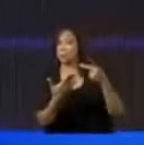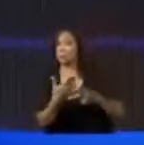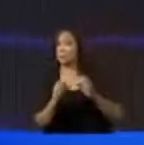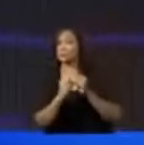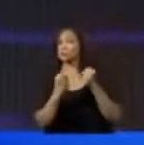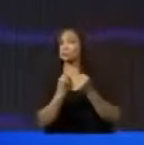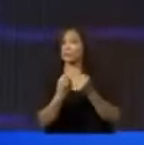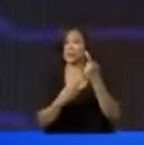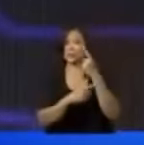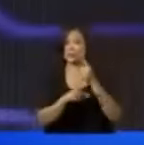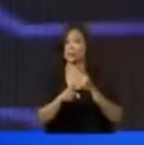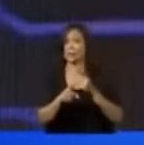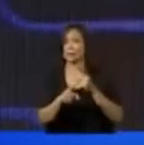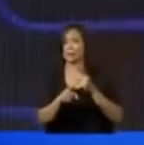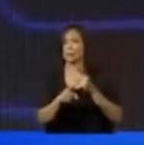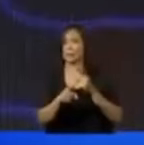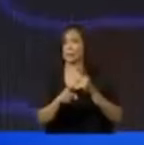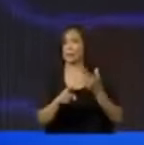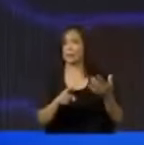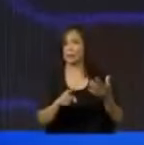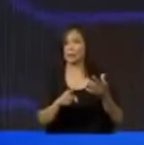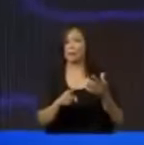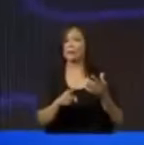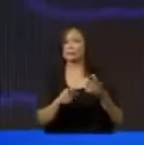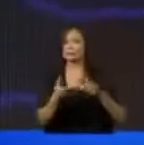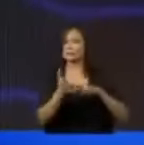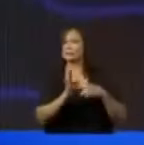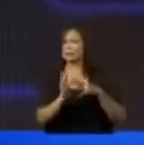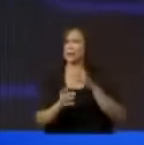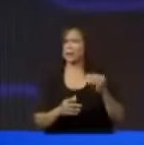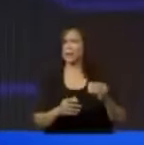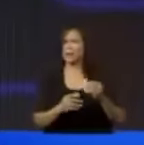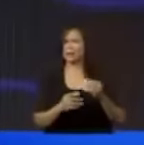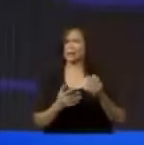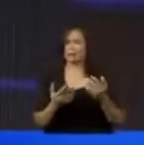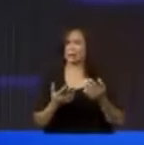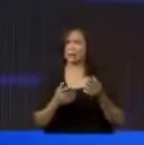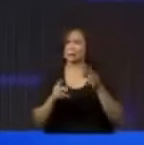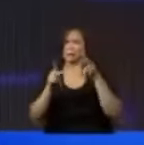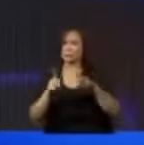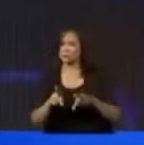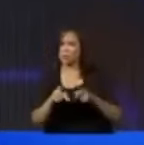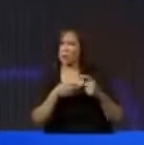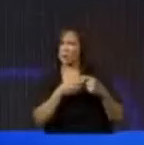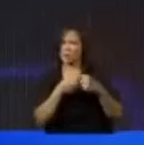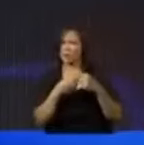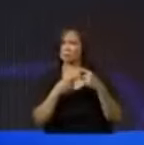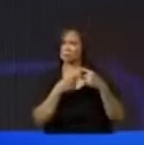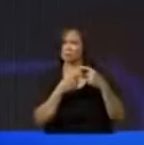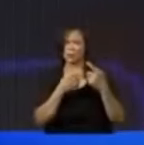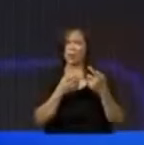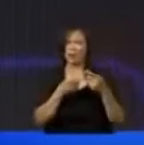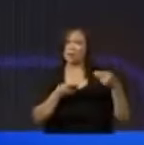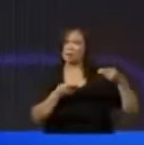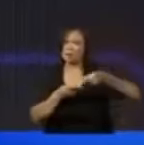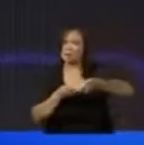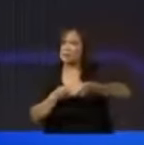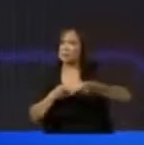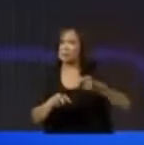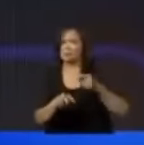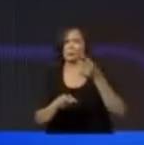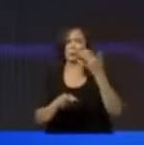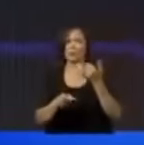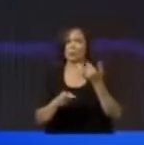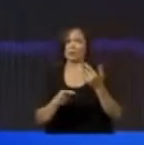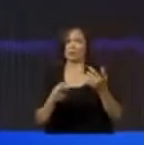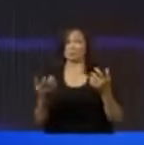política social concebida en esos términos no representa más bien una especie de clientelismo político electoral. Porque,